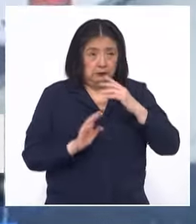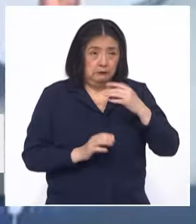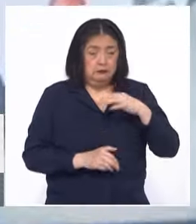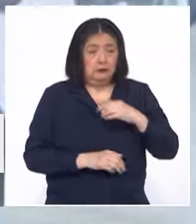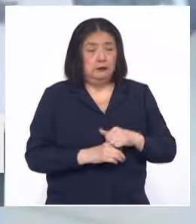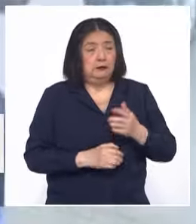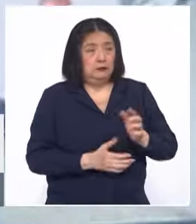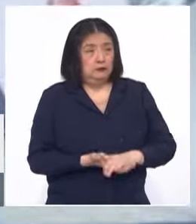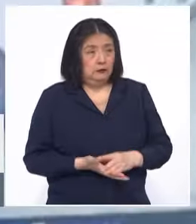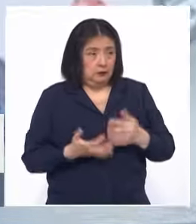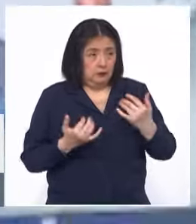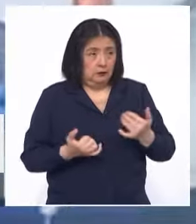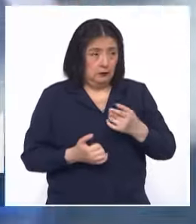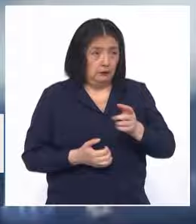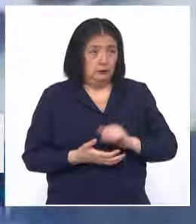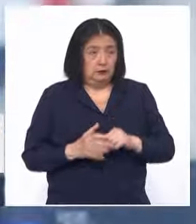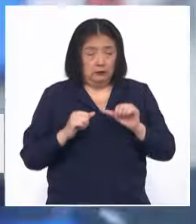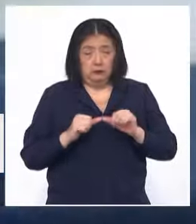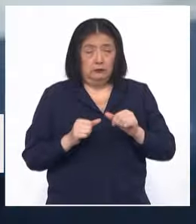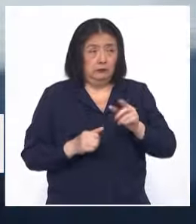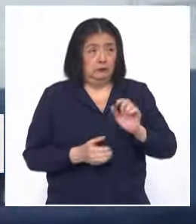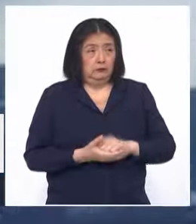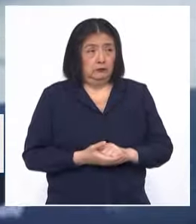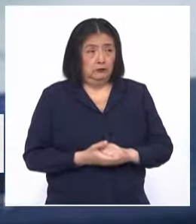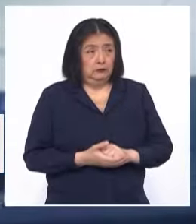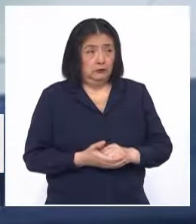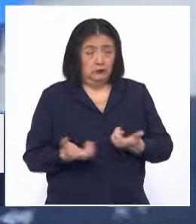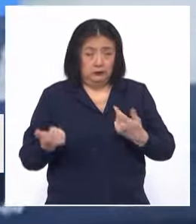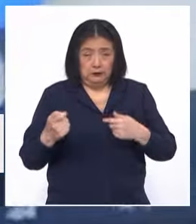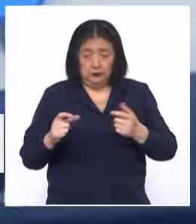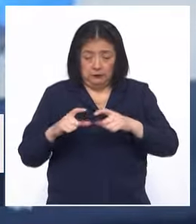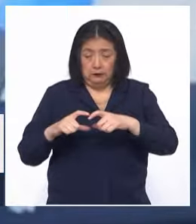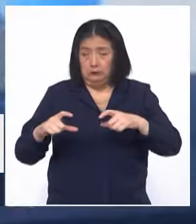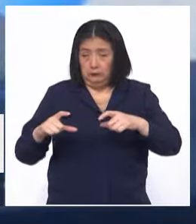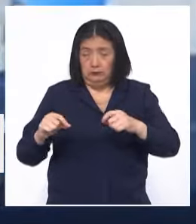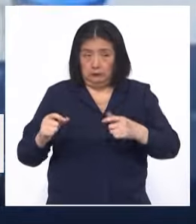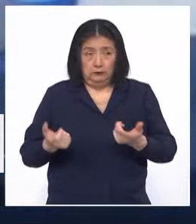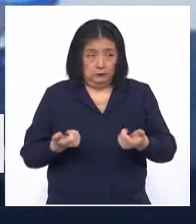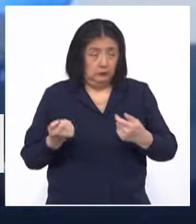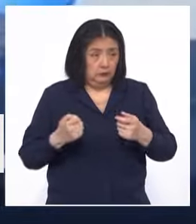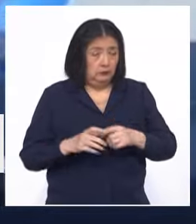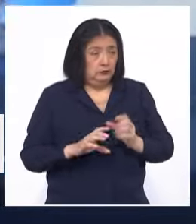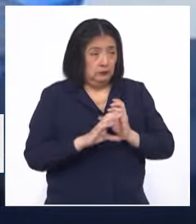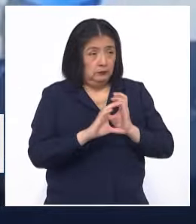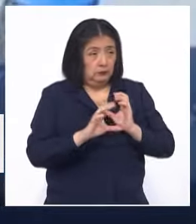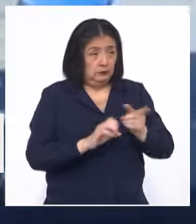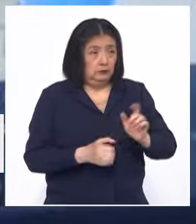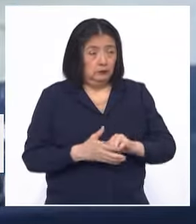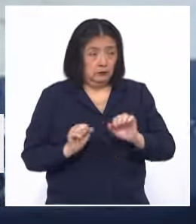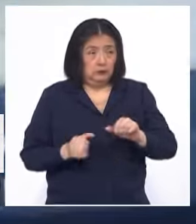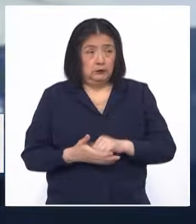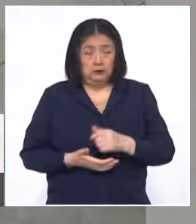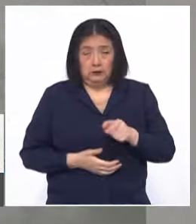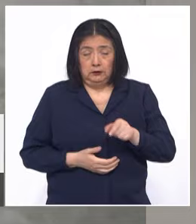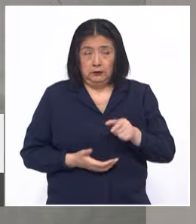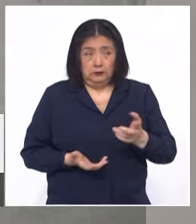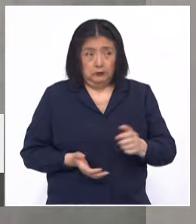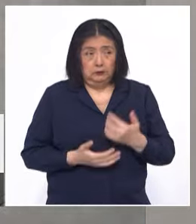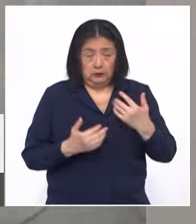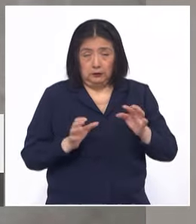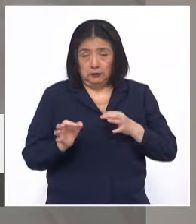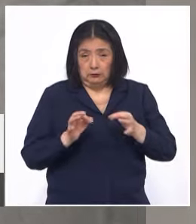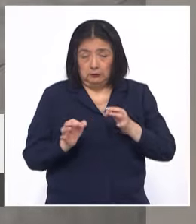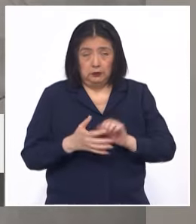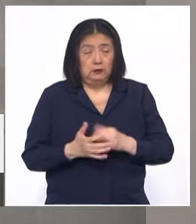situación entendemos que en estos momentos continúa eh vendiendo pasajes en esta empresa de transportes tunesa y Esto ocurrió como te indicaba